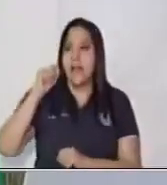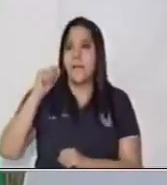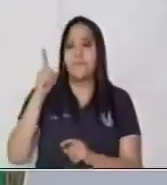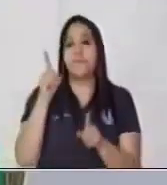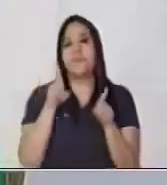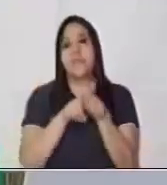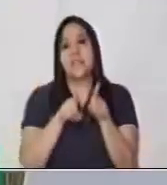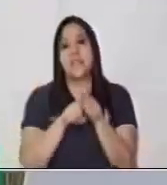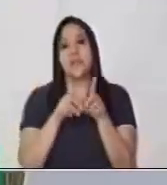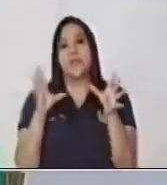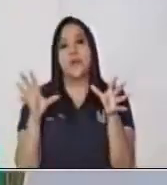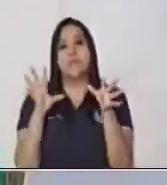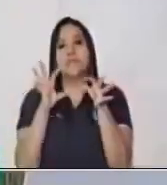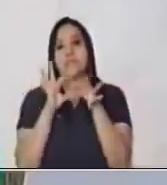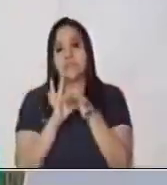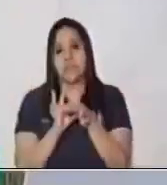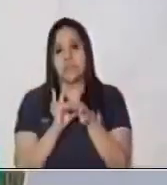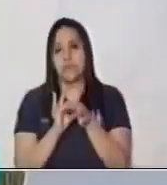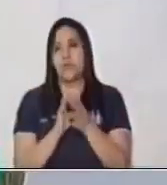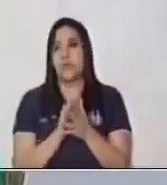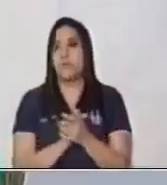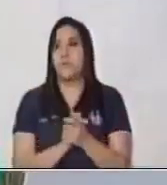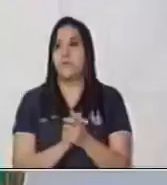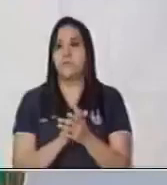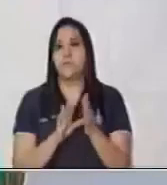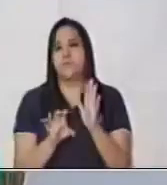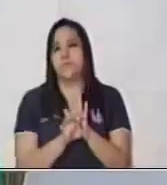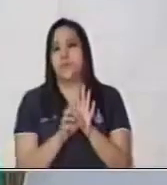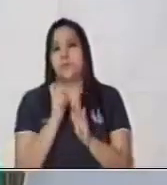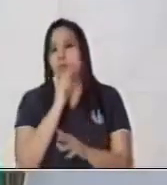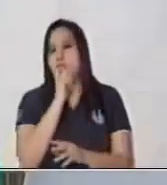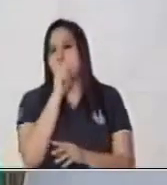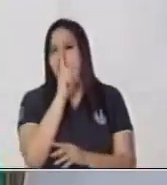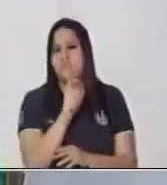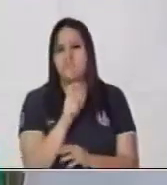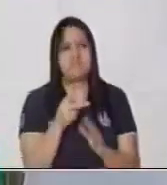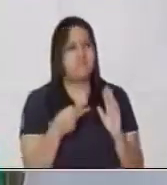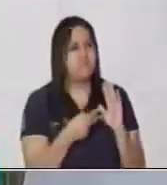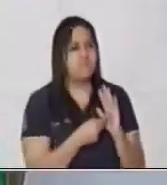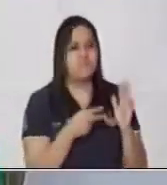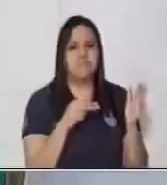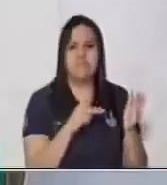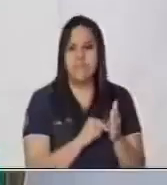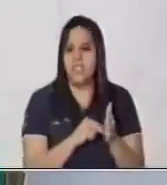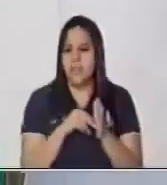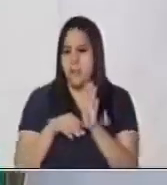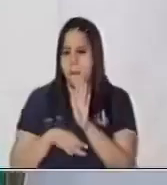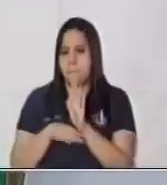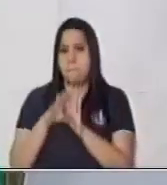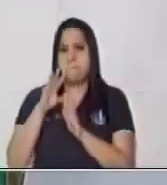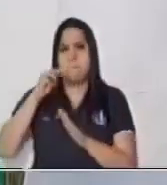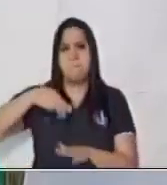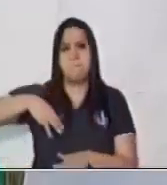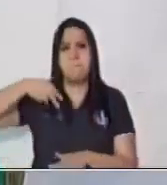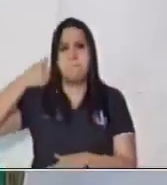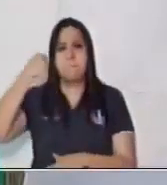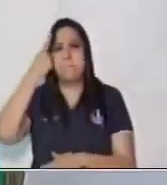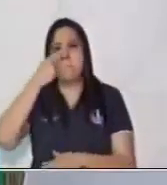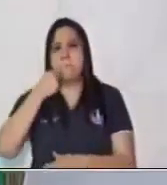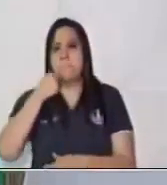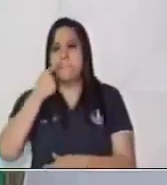pero adversativa. A ver, una pregunta, ¿qué es más con tilde? En